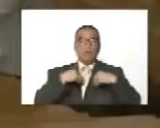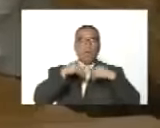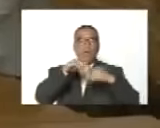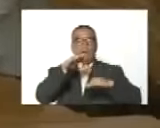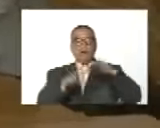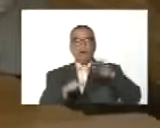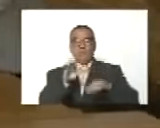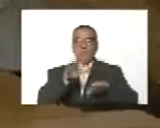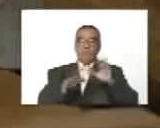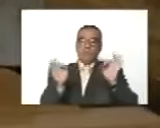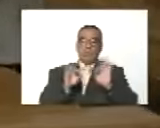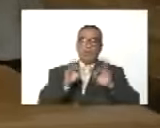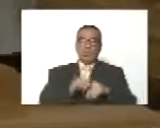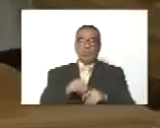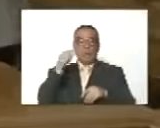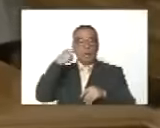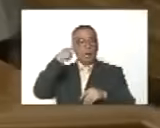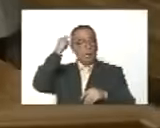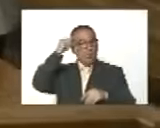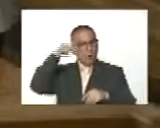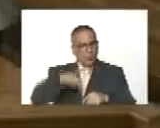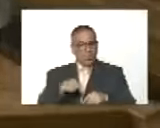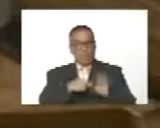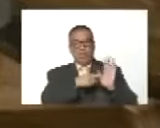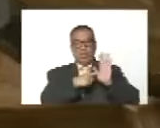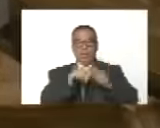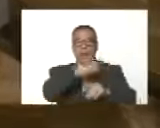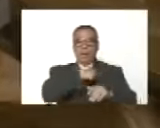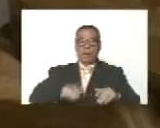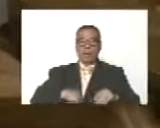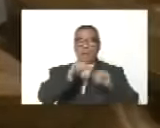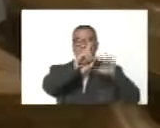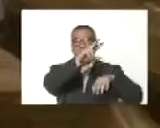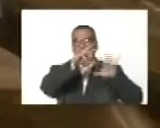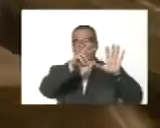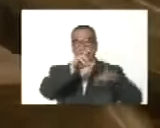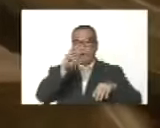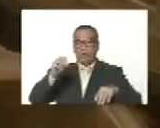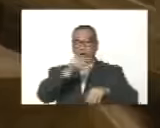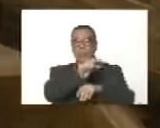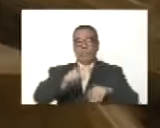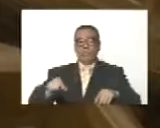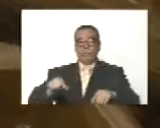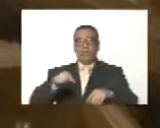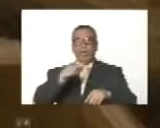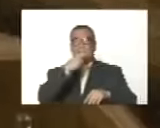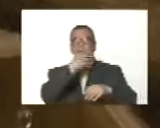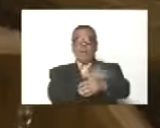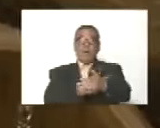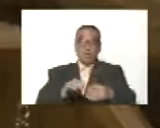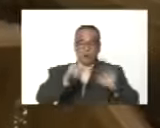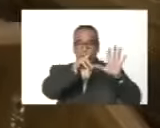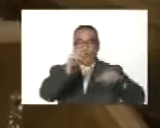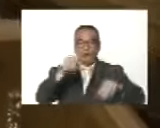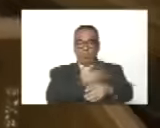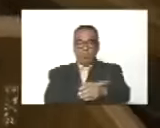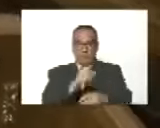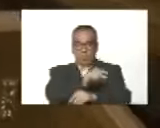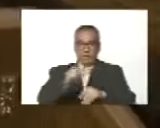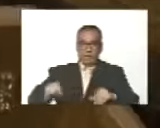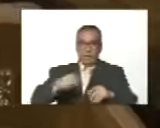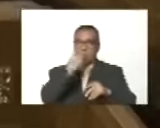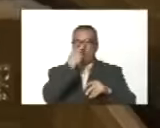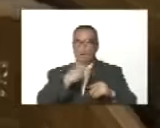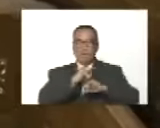desiguales. O el modelo chino que sacó a 800 millones de personas de la pobreza. Esa es la primera reflexión. Y la